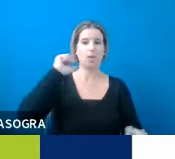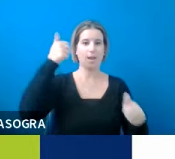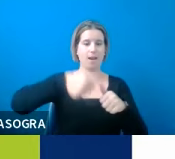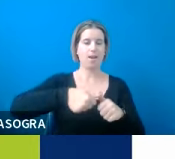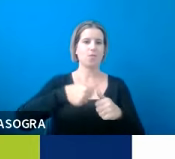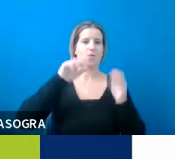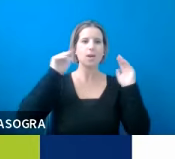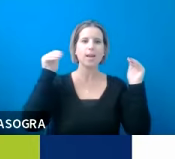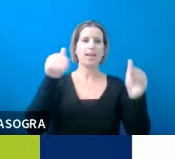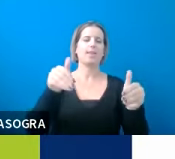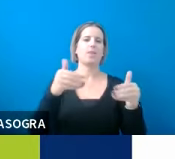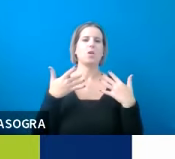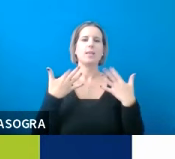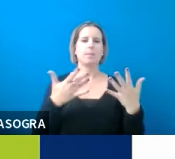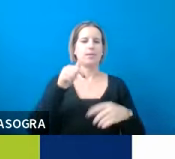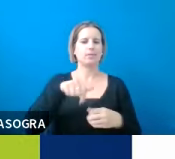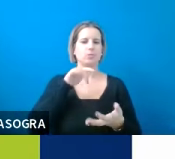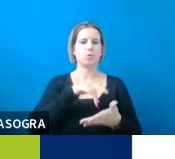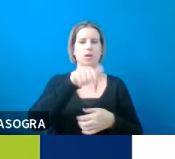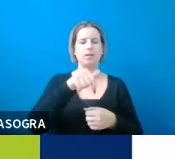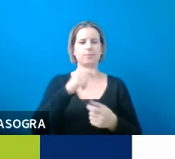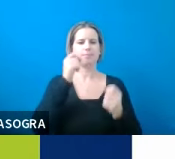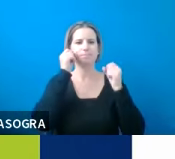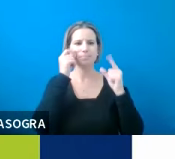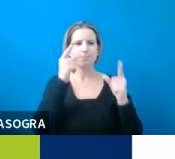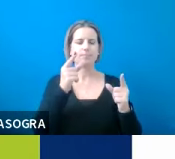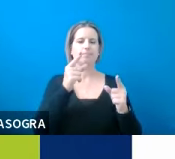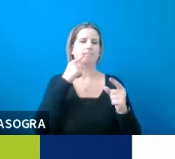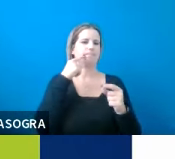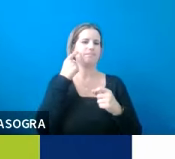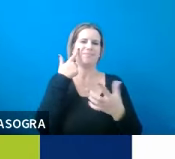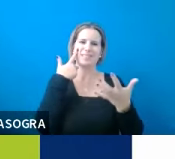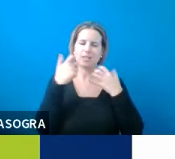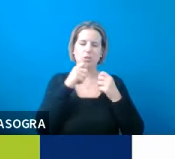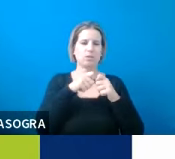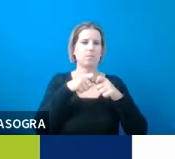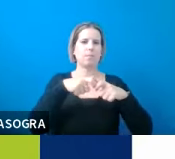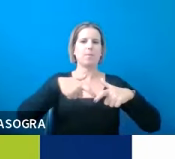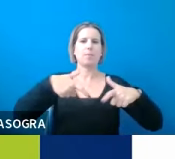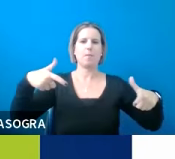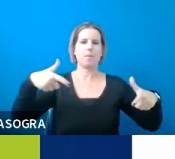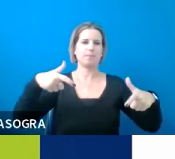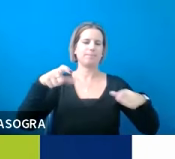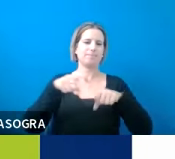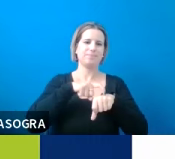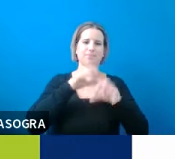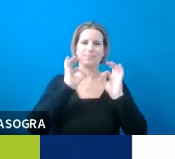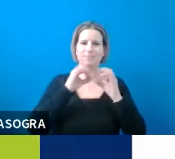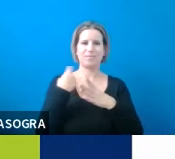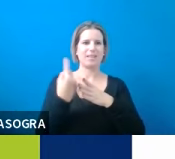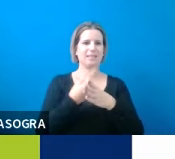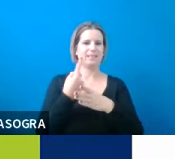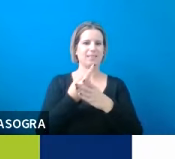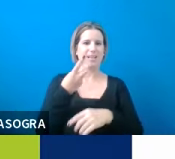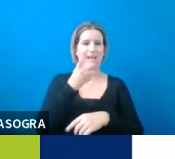y desde que estoy aquí pues he notado un aumento claro en los rasgos T es decir en niños que